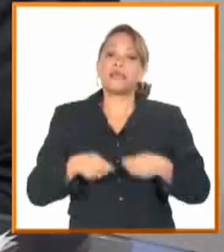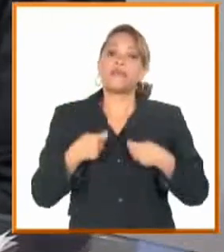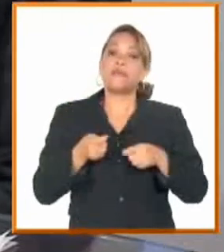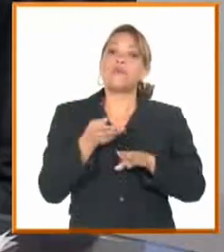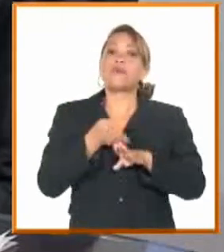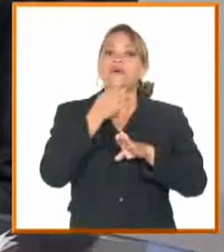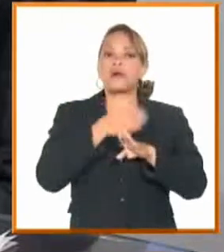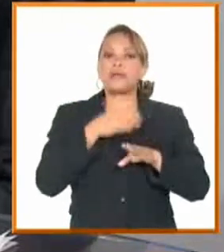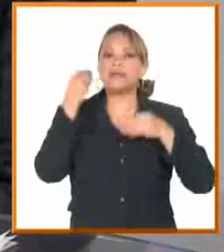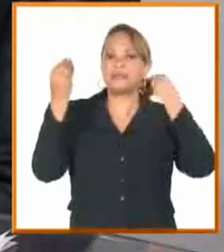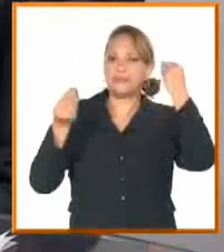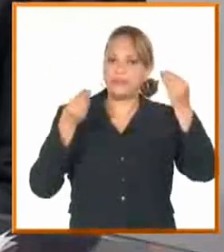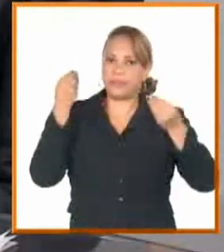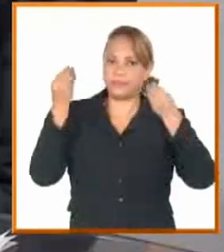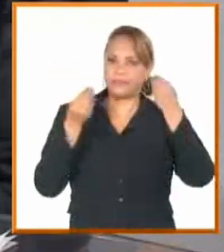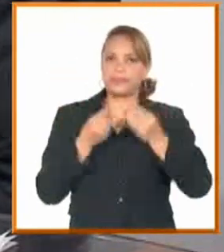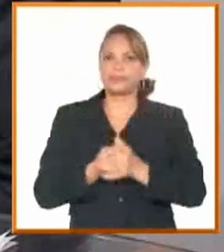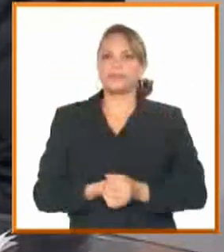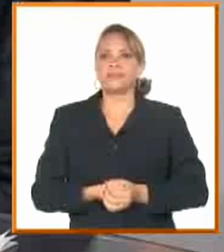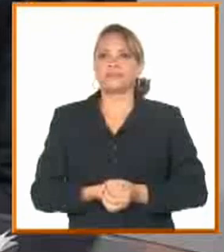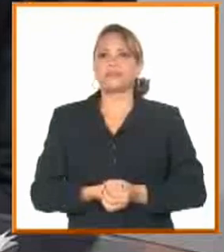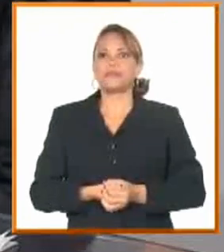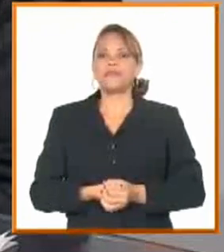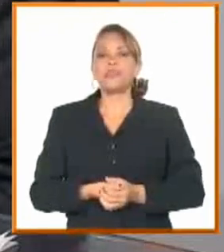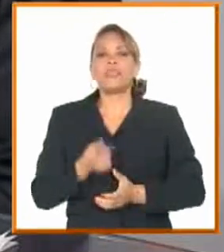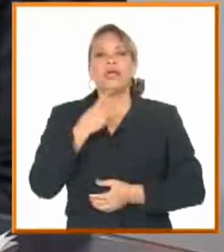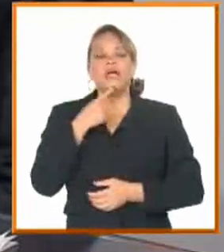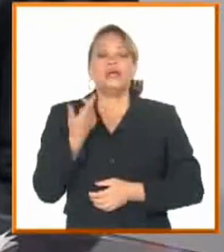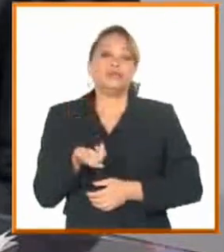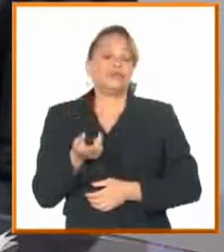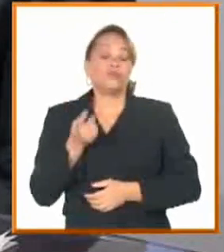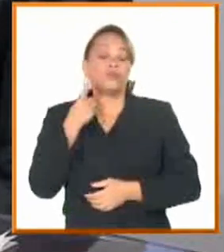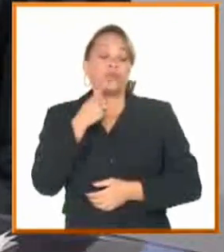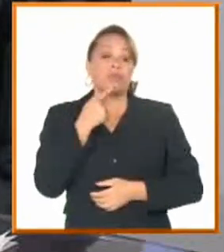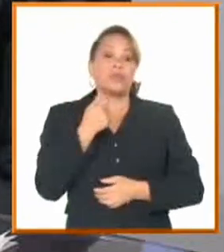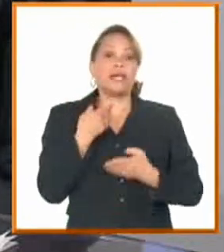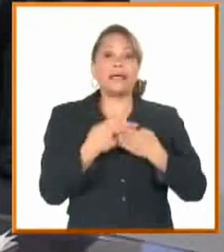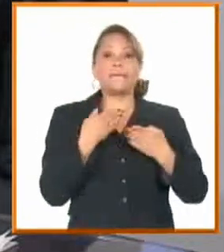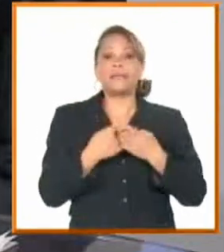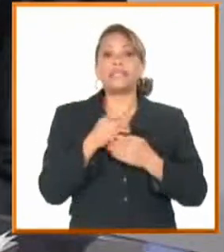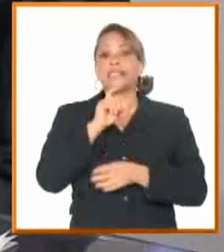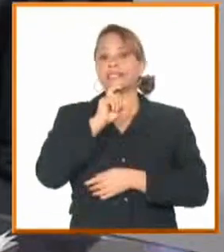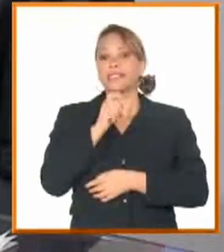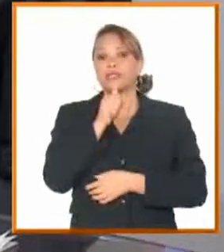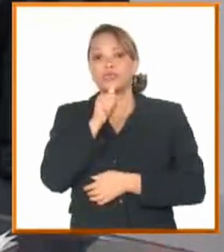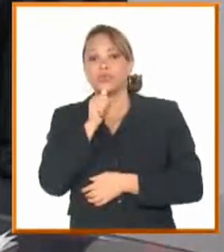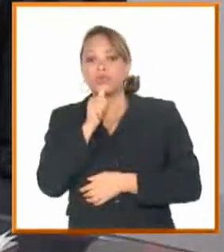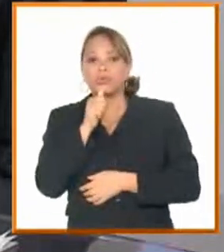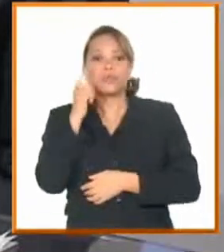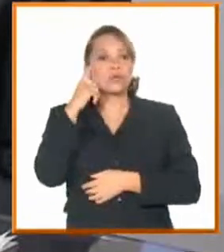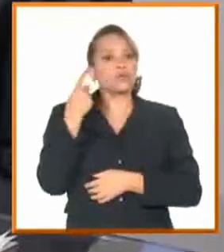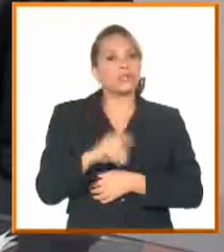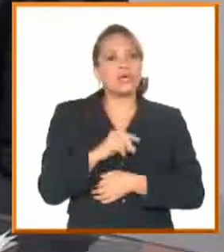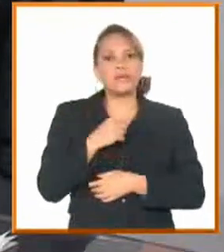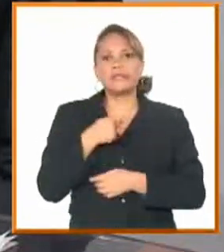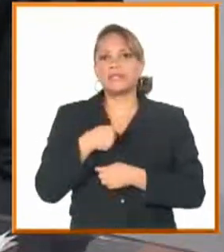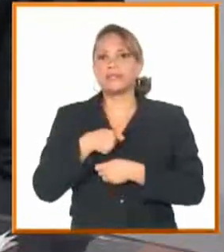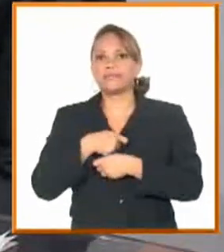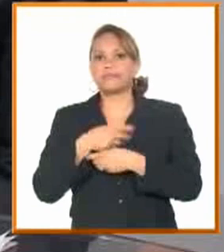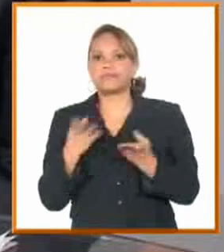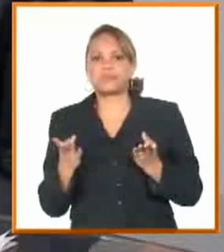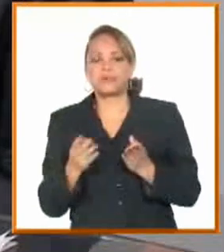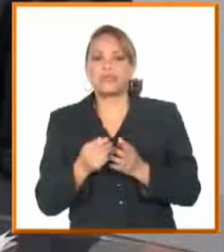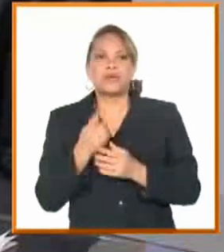volver a dar. Entonces, no sé si lo gasto o no lo gasto, si lo uso o no lo uso. Entonces, ahora estamos planificando al detalle, es